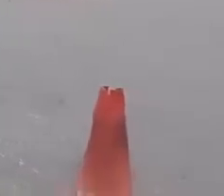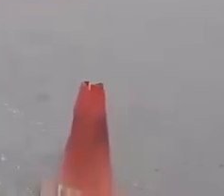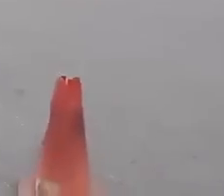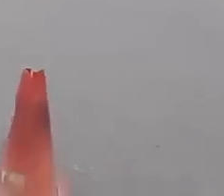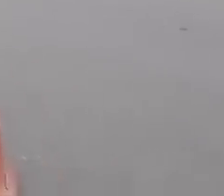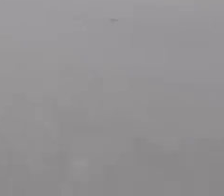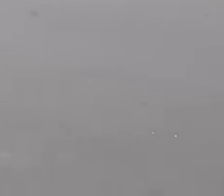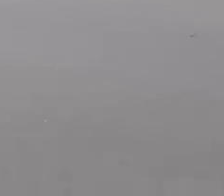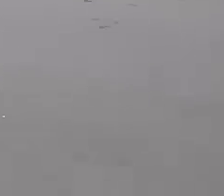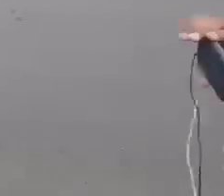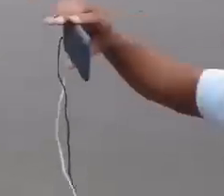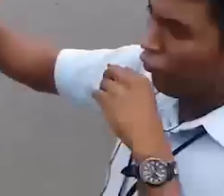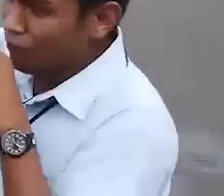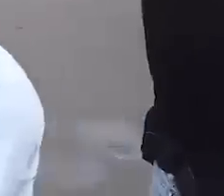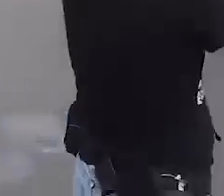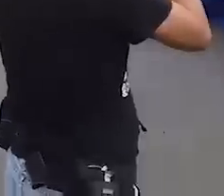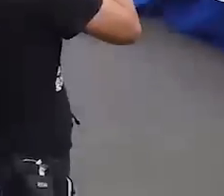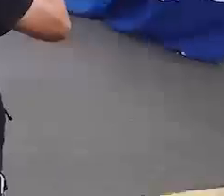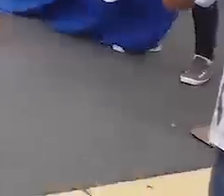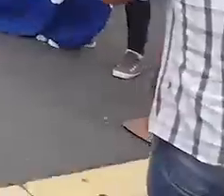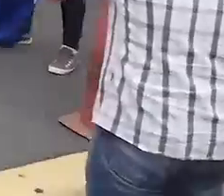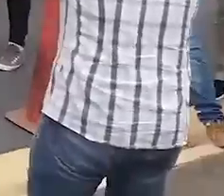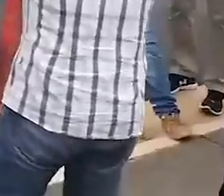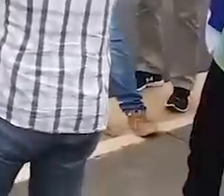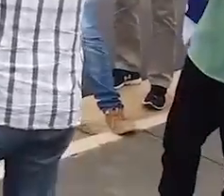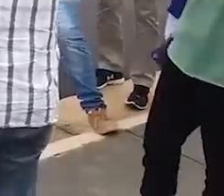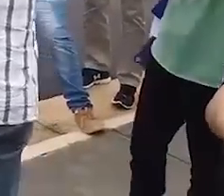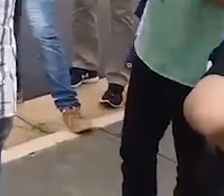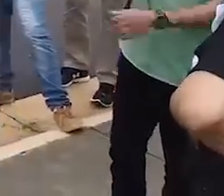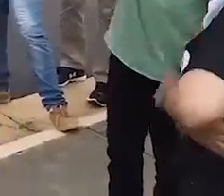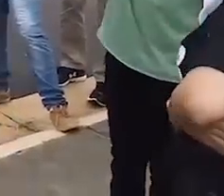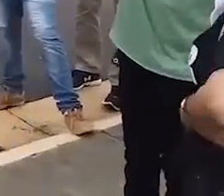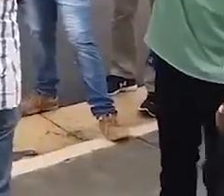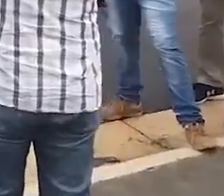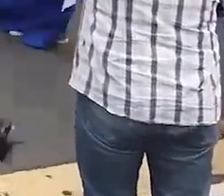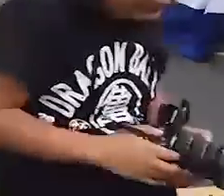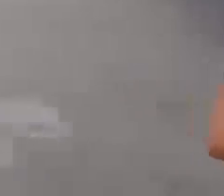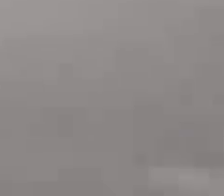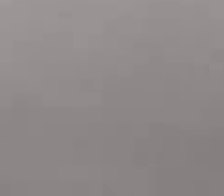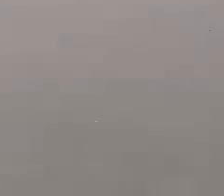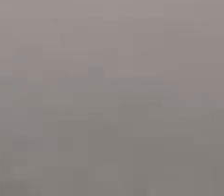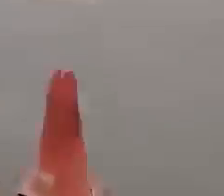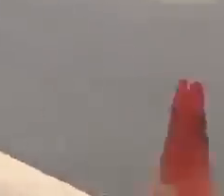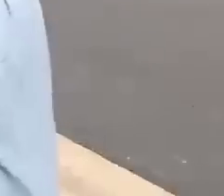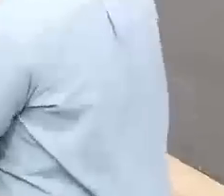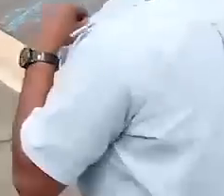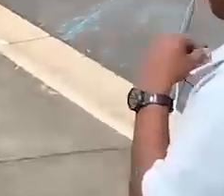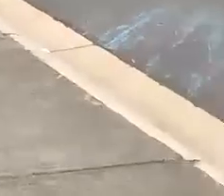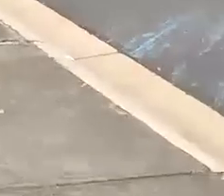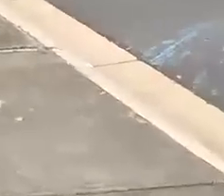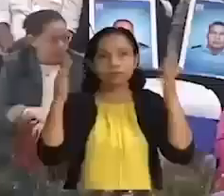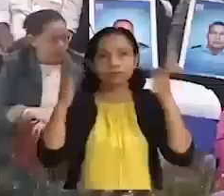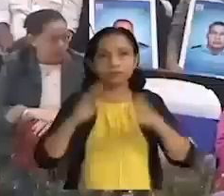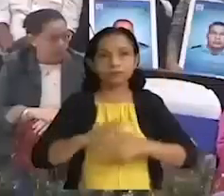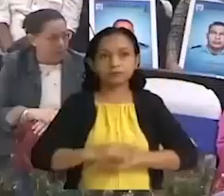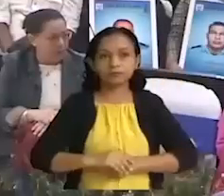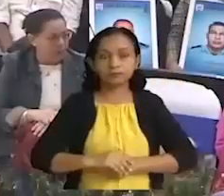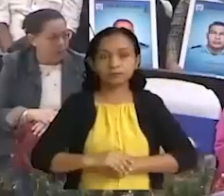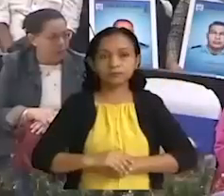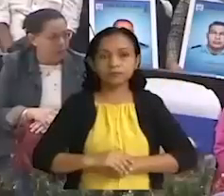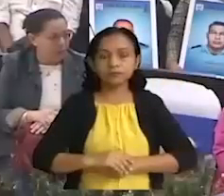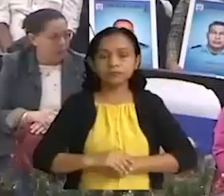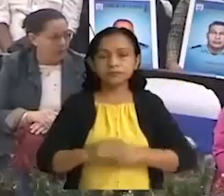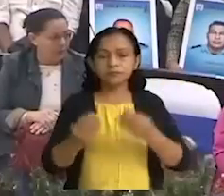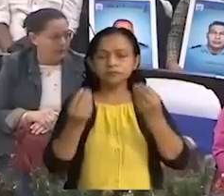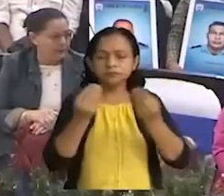el país impera un estado policial desde 2018, cuando estallaron las protestas contra el régimen Ortega Murillo. Mucho